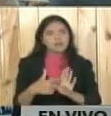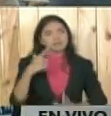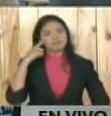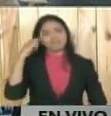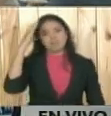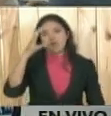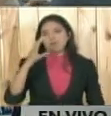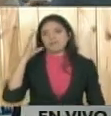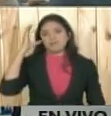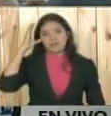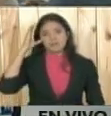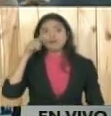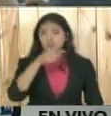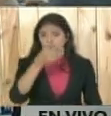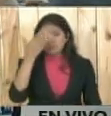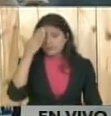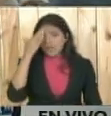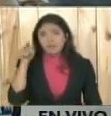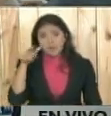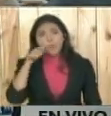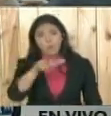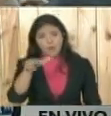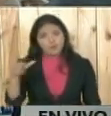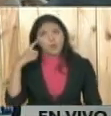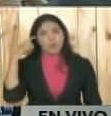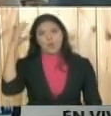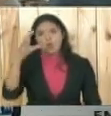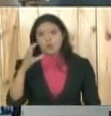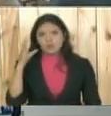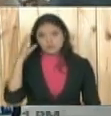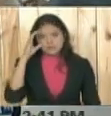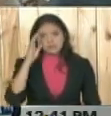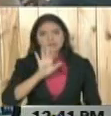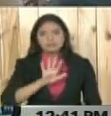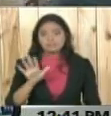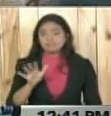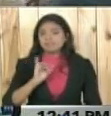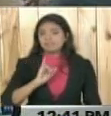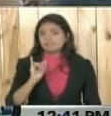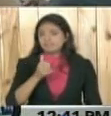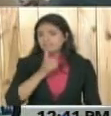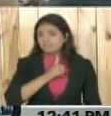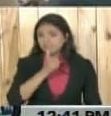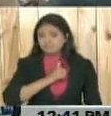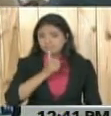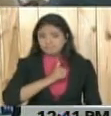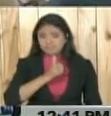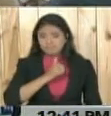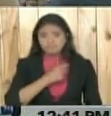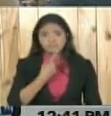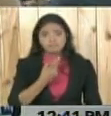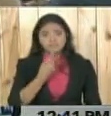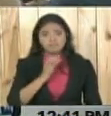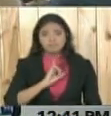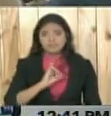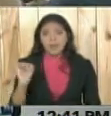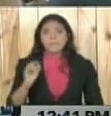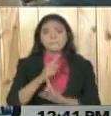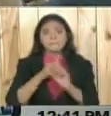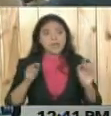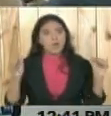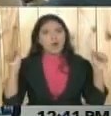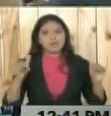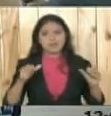muy grande, Mario, tú lo sabes. Y hemos pasado las de Caín, como dicen por allí. Pero aquí